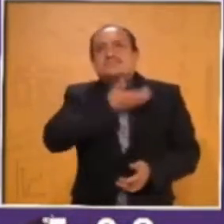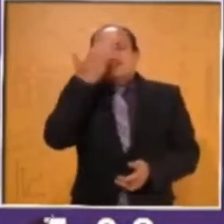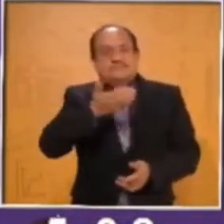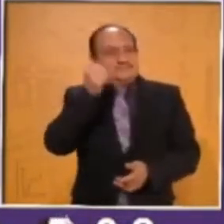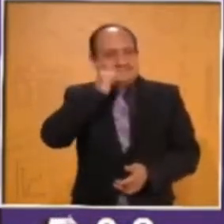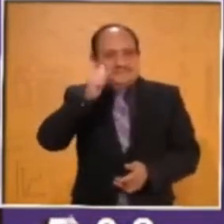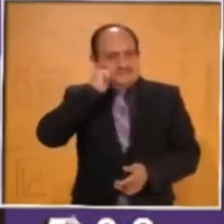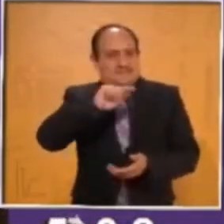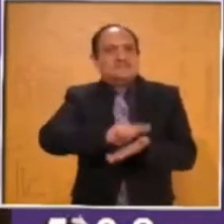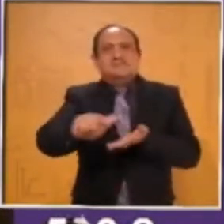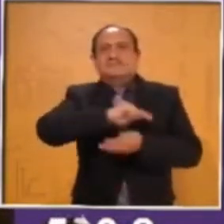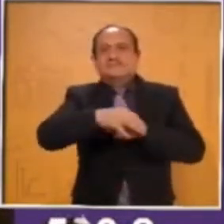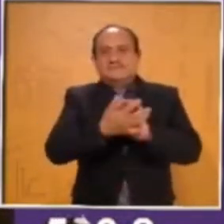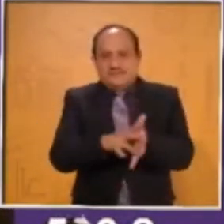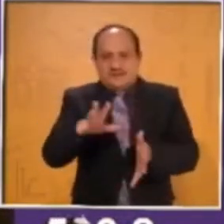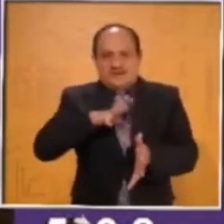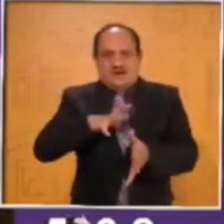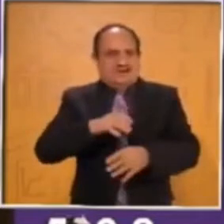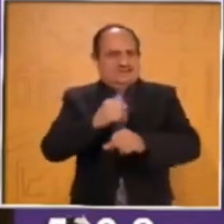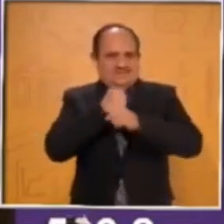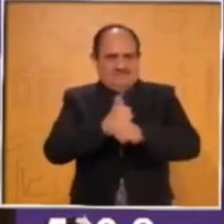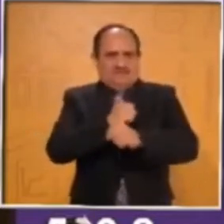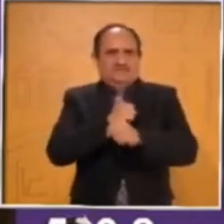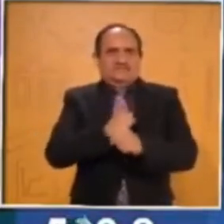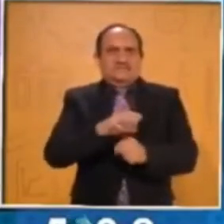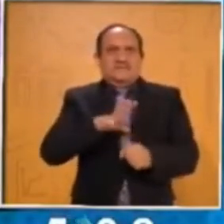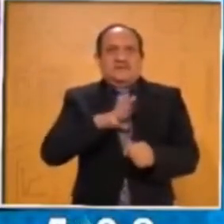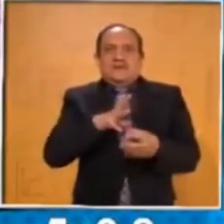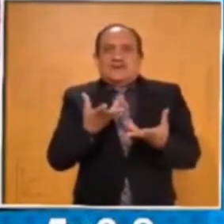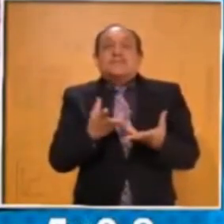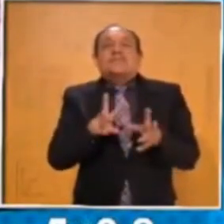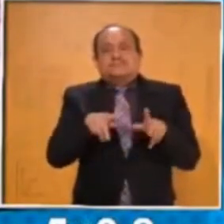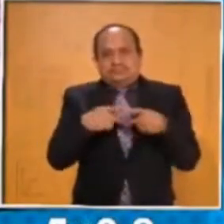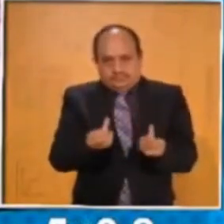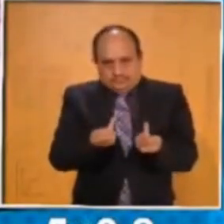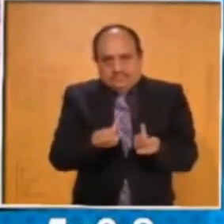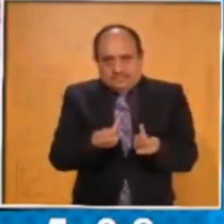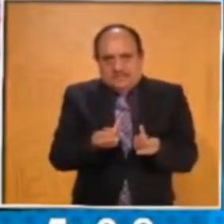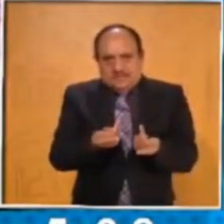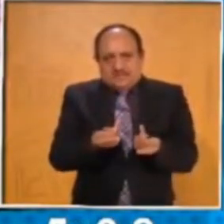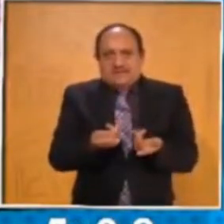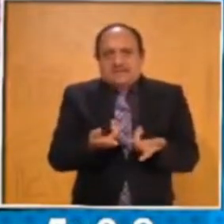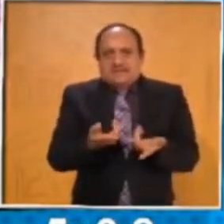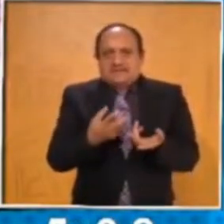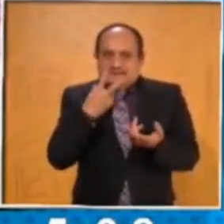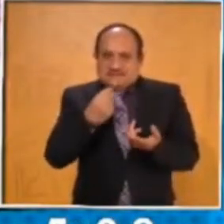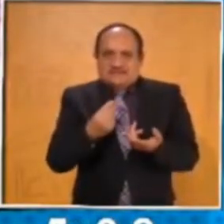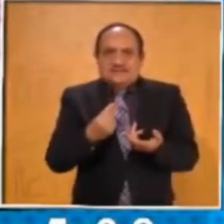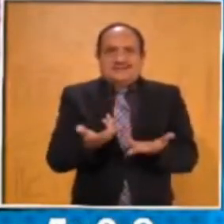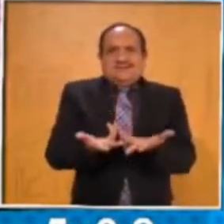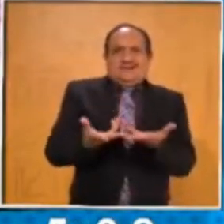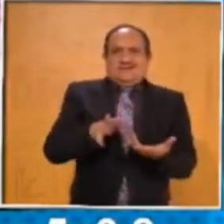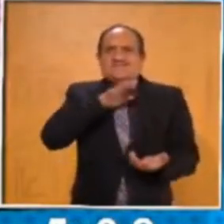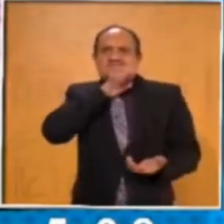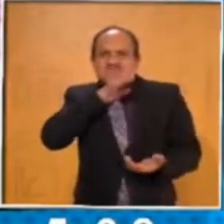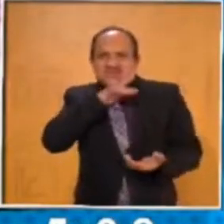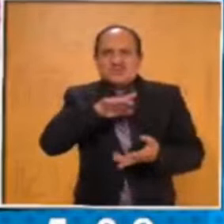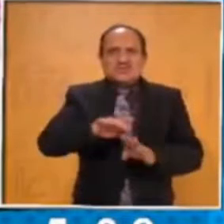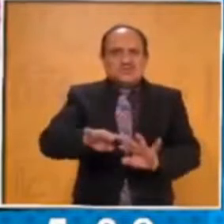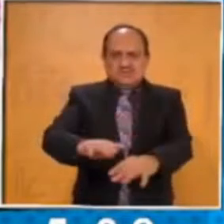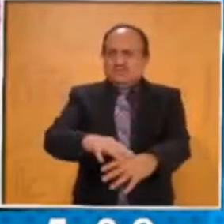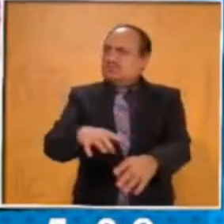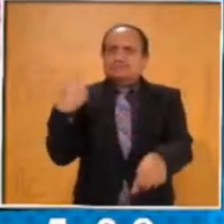higiene. Aparte tiene super fuerza, pero tiene una debilidad. Esa debilidad es el exceso de insalubridad. Muy